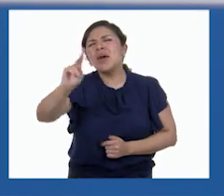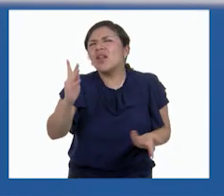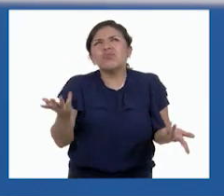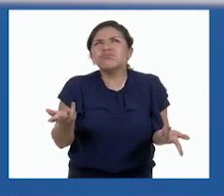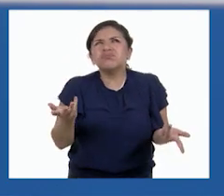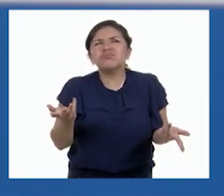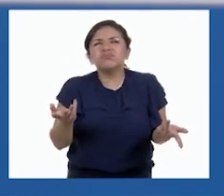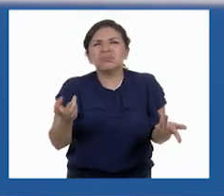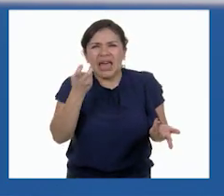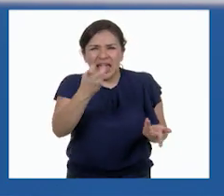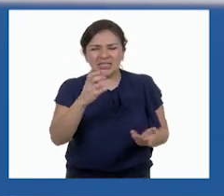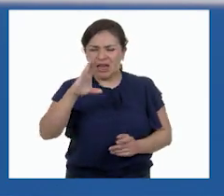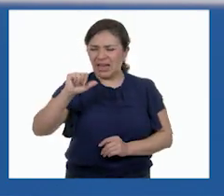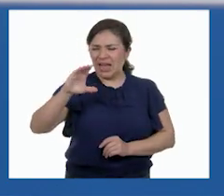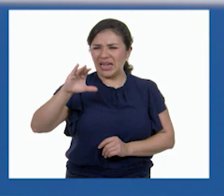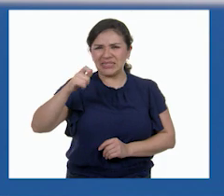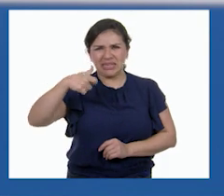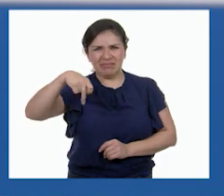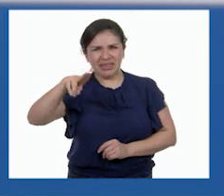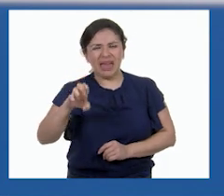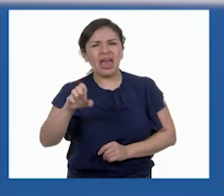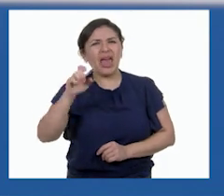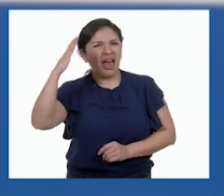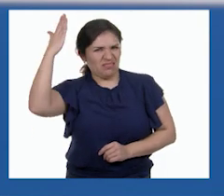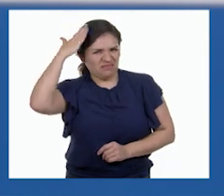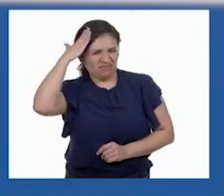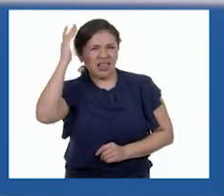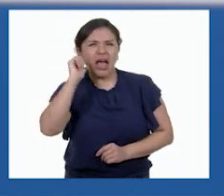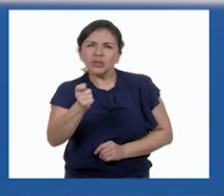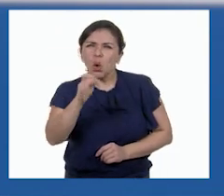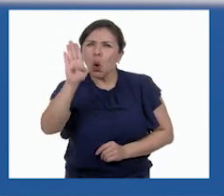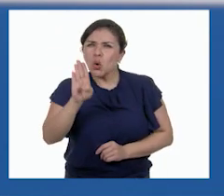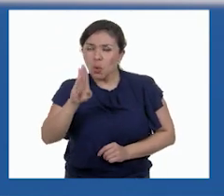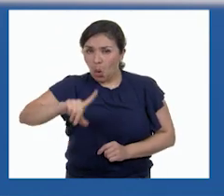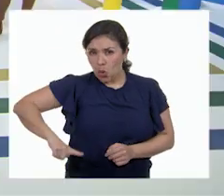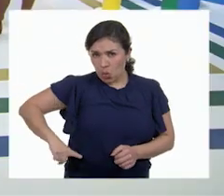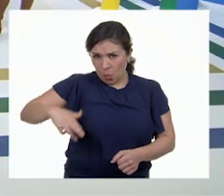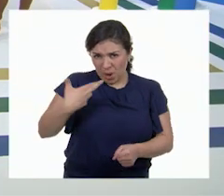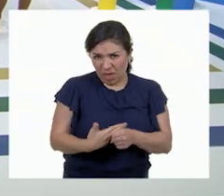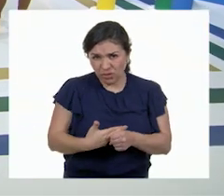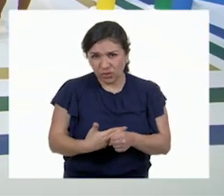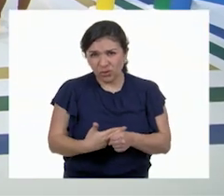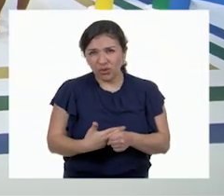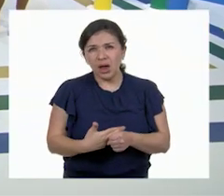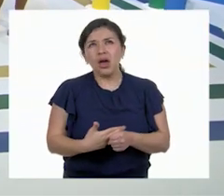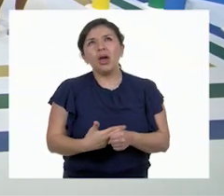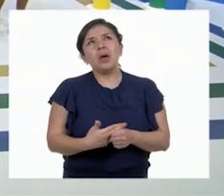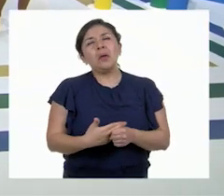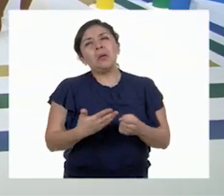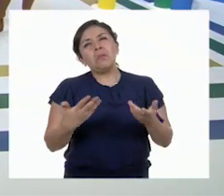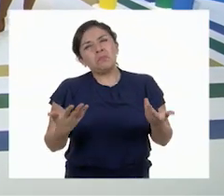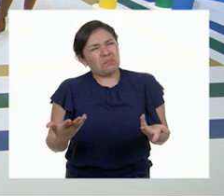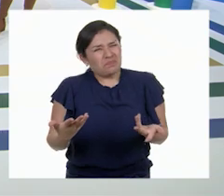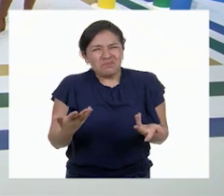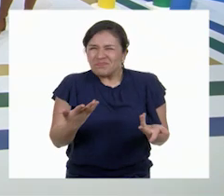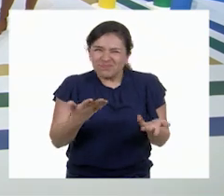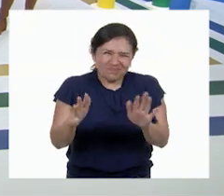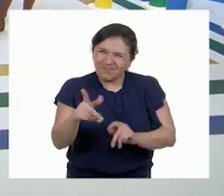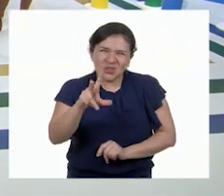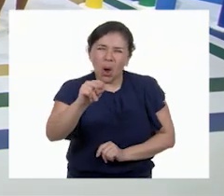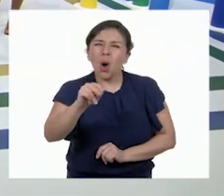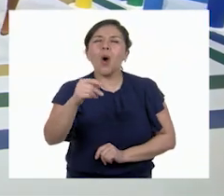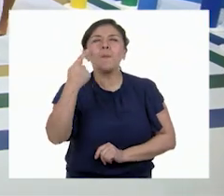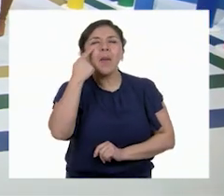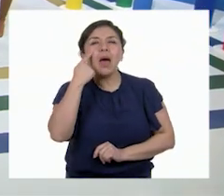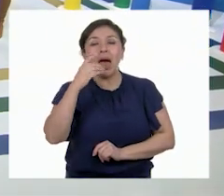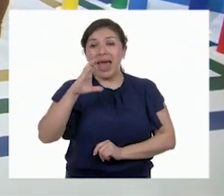entonces estos caciques eran como si fueran los gobernadores? No exactamente, Ton,